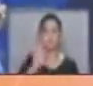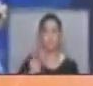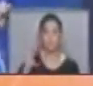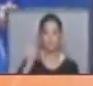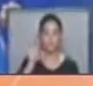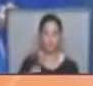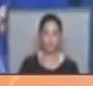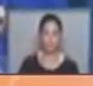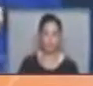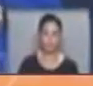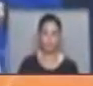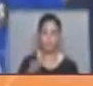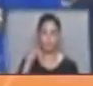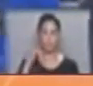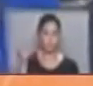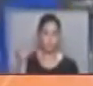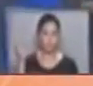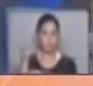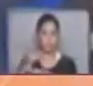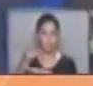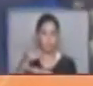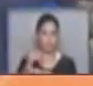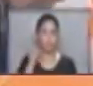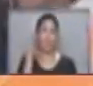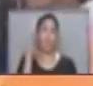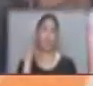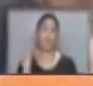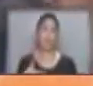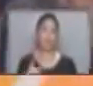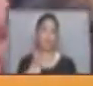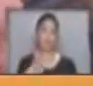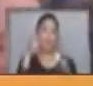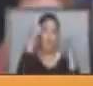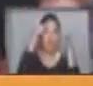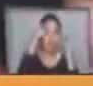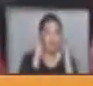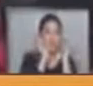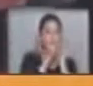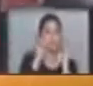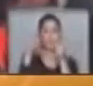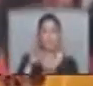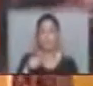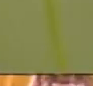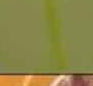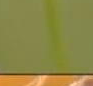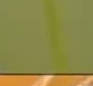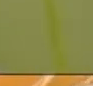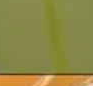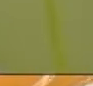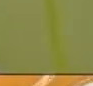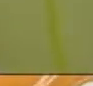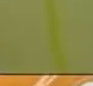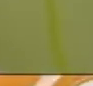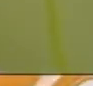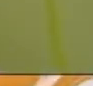de cuidar el funcionamiento de estos tres poderes. Evangelina, es una tradición muy fuerte,